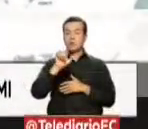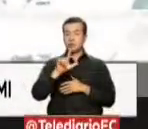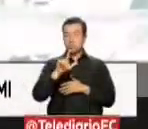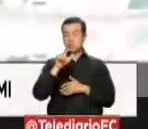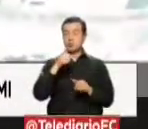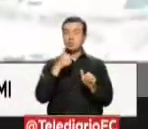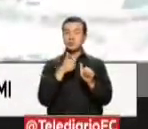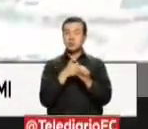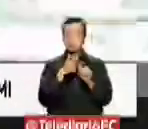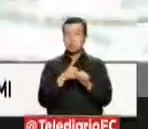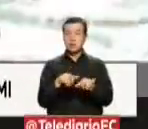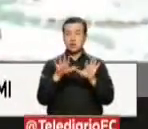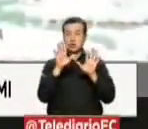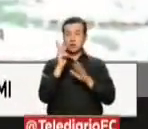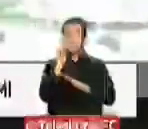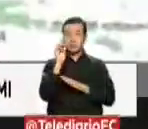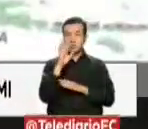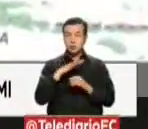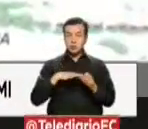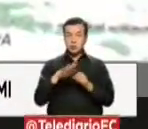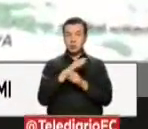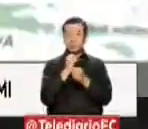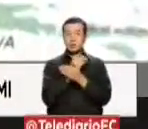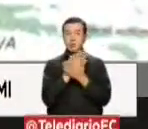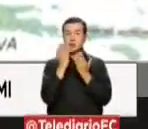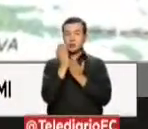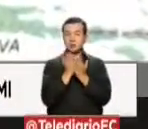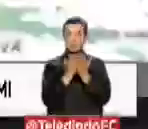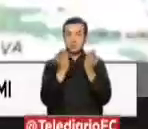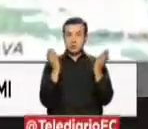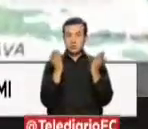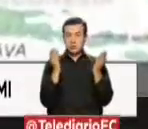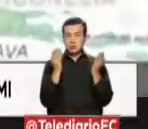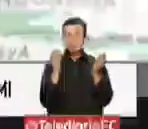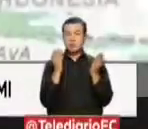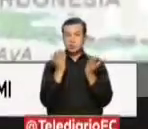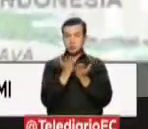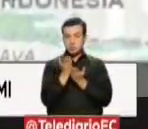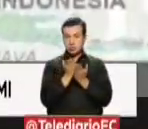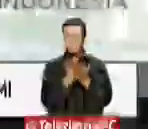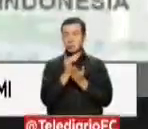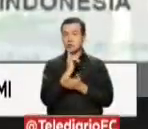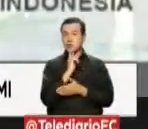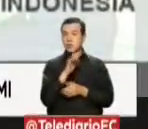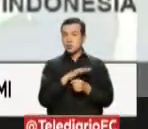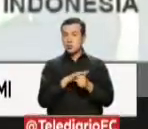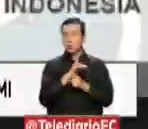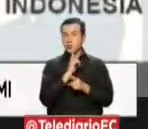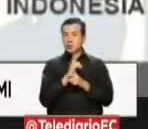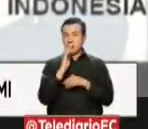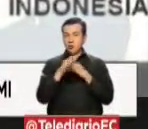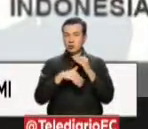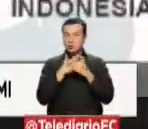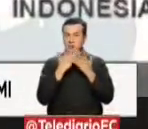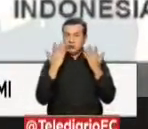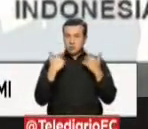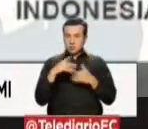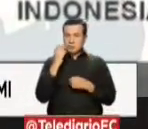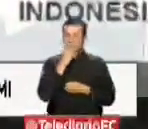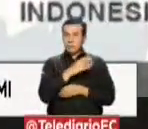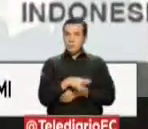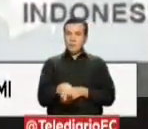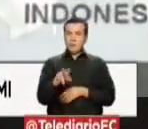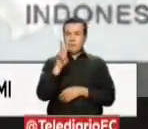10 kilómetros de profundidad, según informó el Servicio Geológico de Estados Unidos. Minutos más tarde se registró